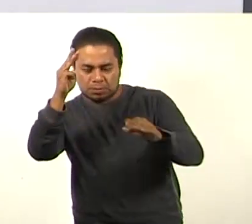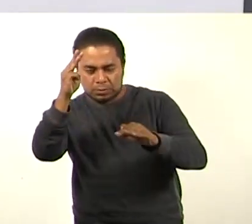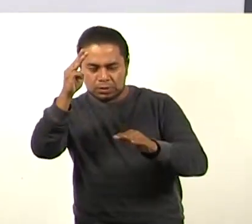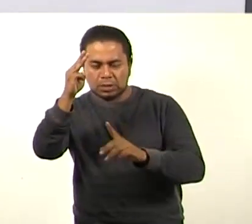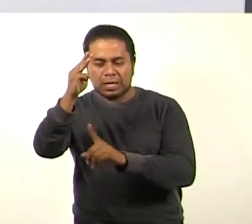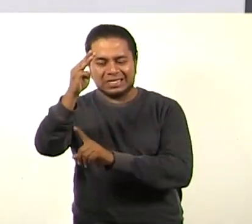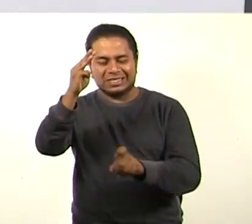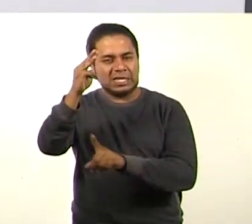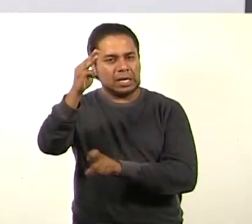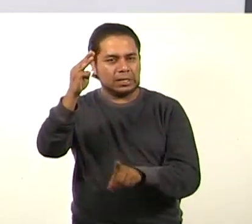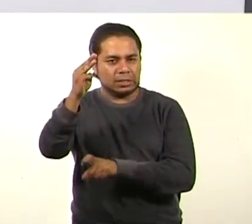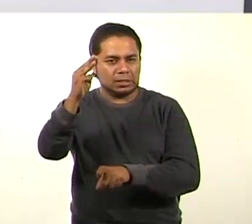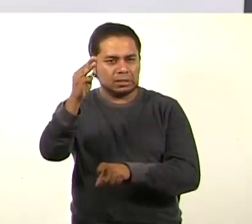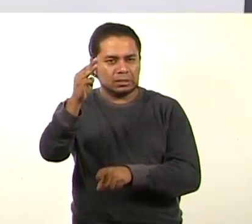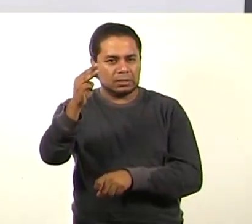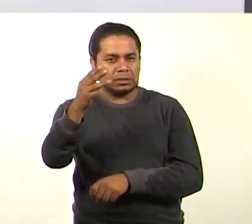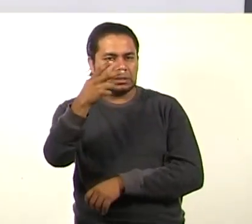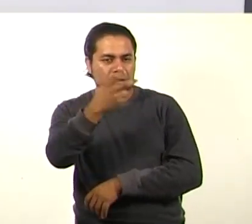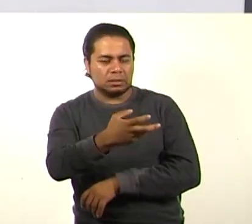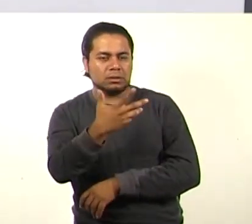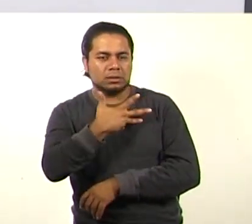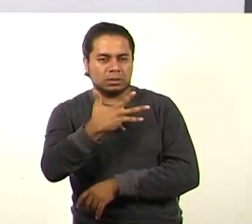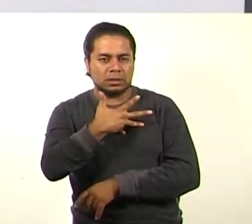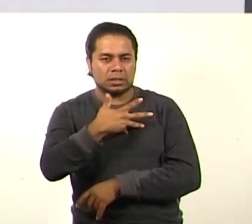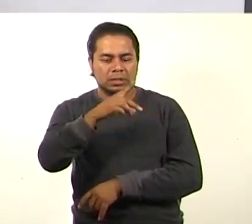sobre 100. Esta es una